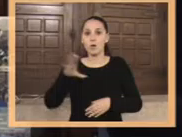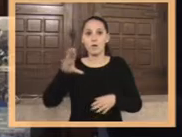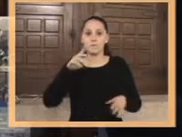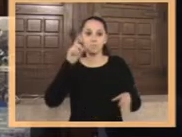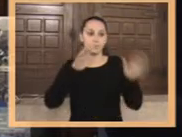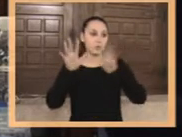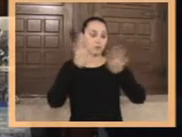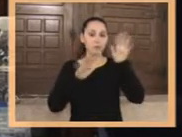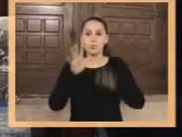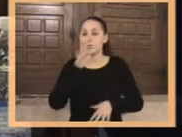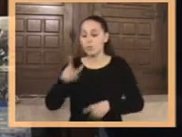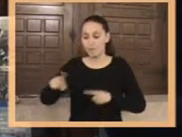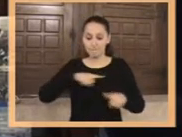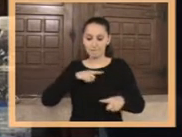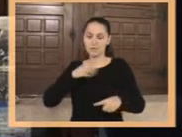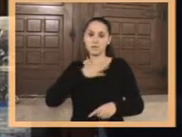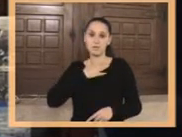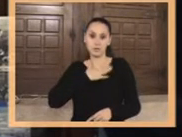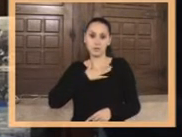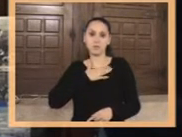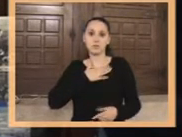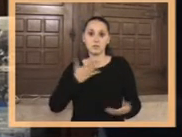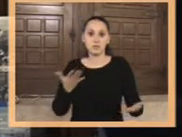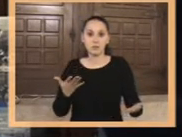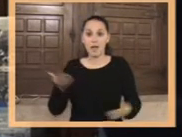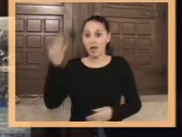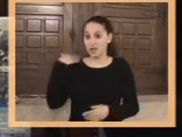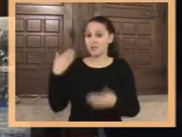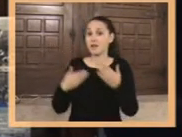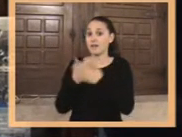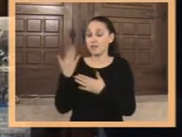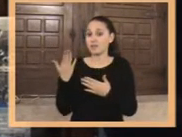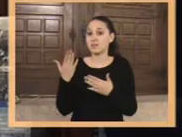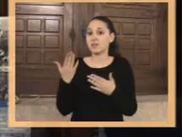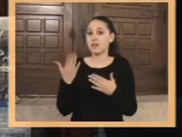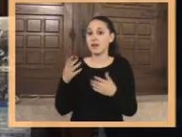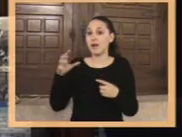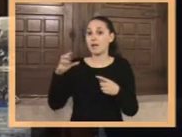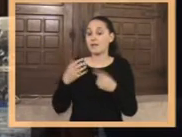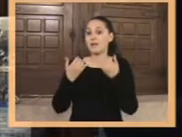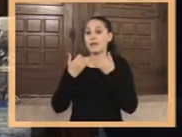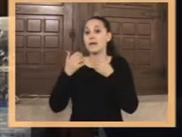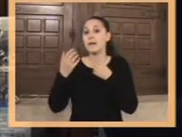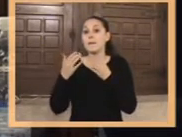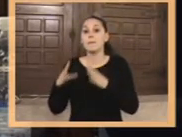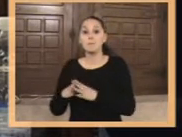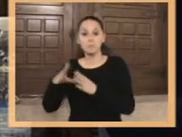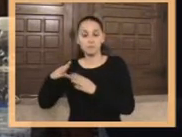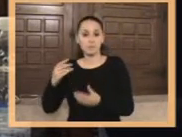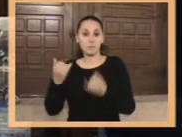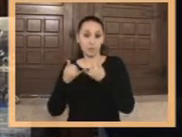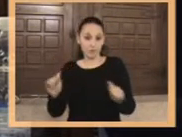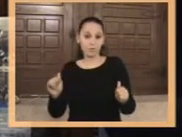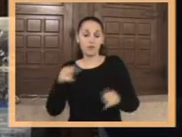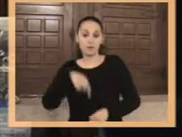hacía los años, el día del puerto, y todos tuvimos, y sobre todo sus compañeros de Protección Civil, un recuerdo muy importante. Hombres